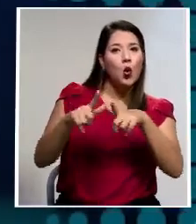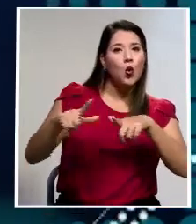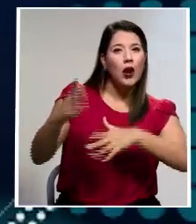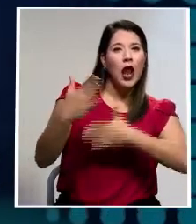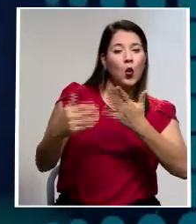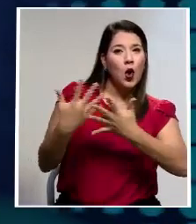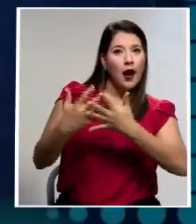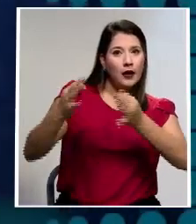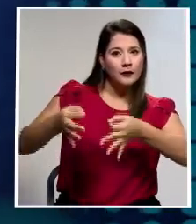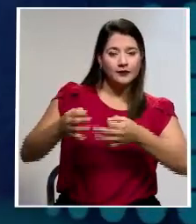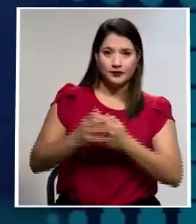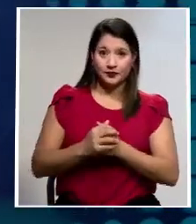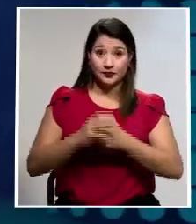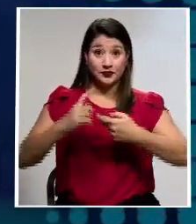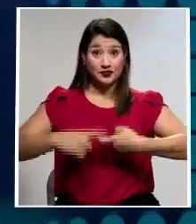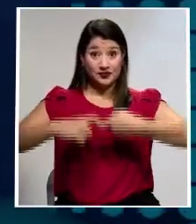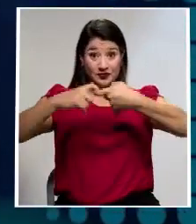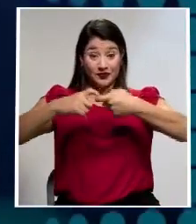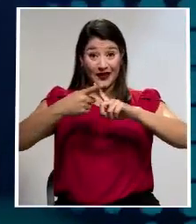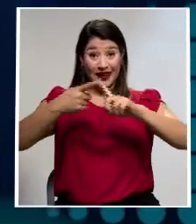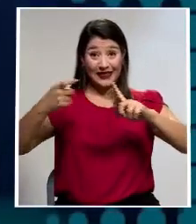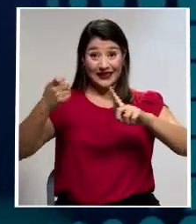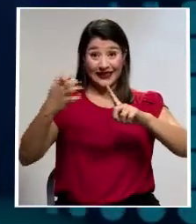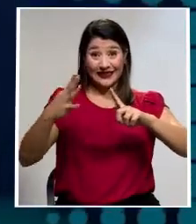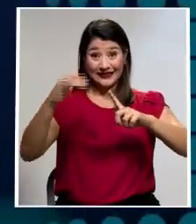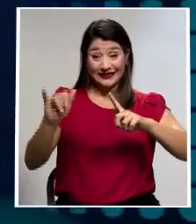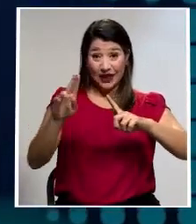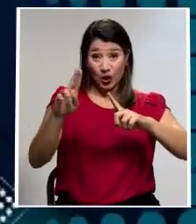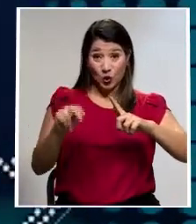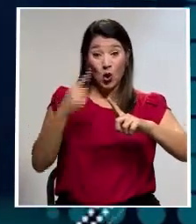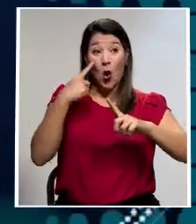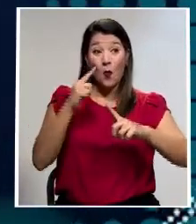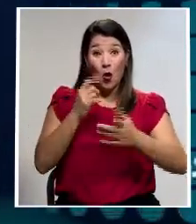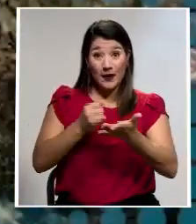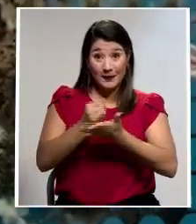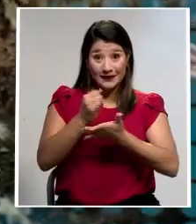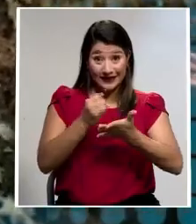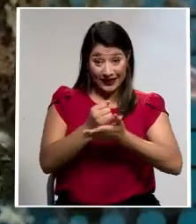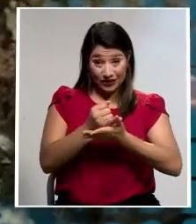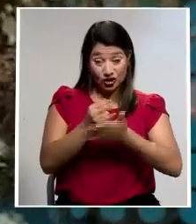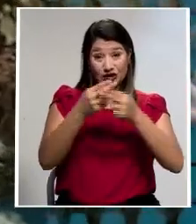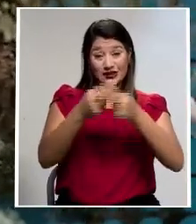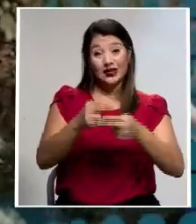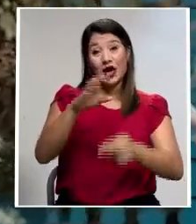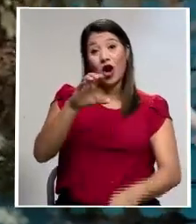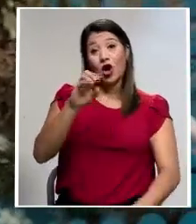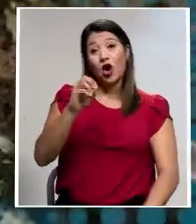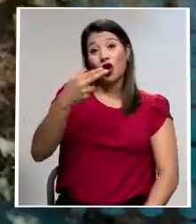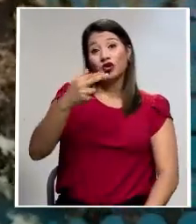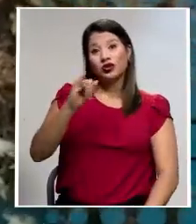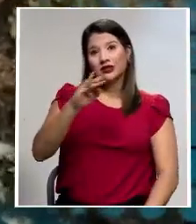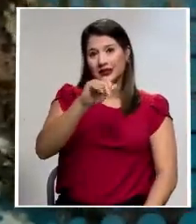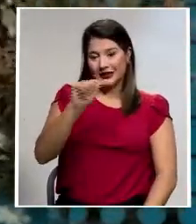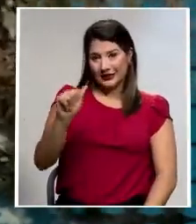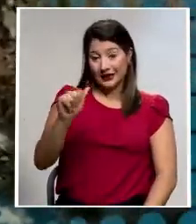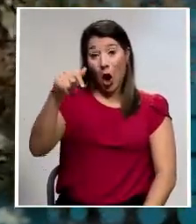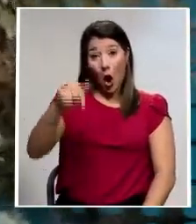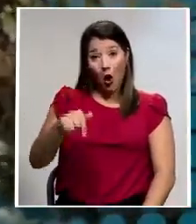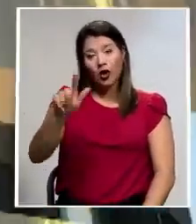Tras estar suspendido desde el 15 de junio por las investigaciones del caso Cochinilla, el director del CONAVI renunció a su cargo este